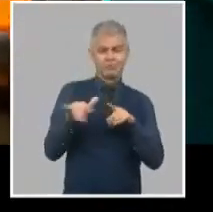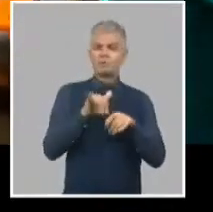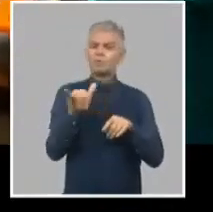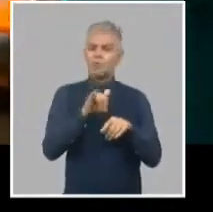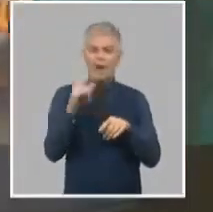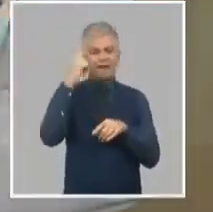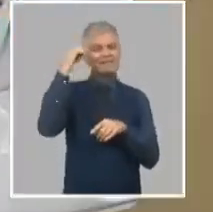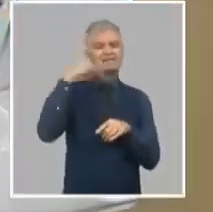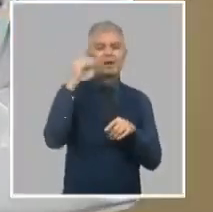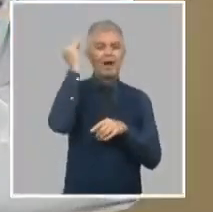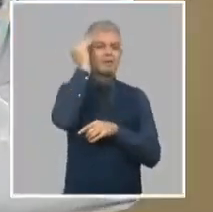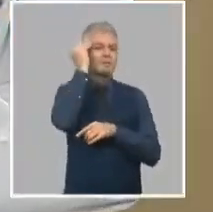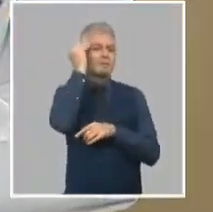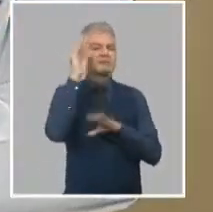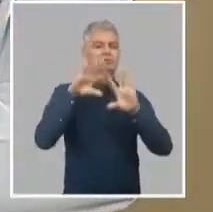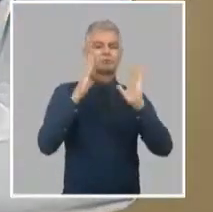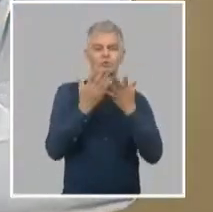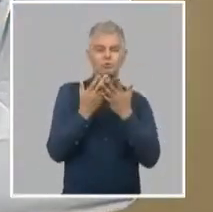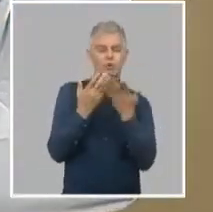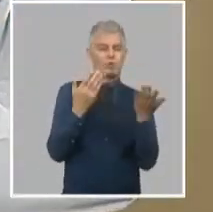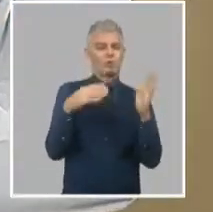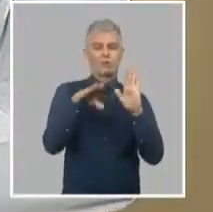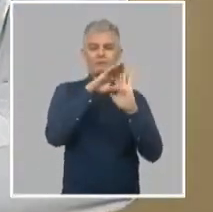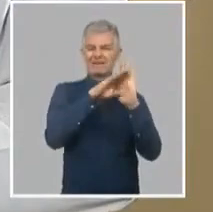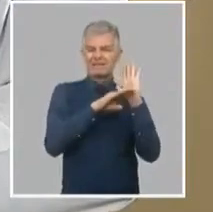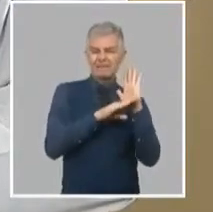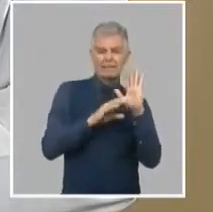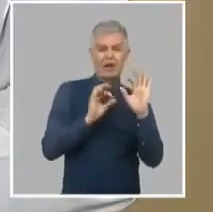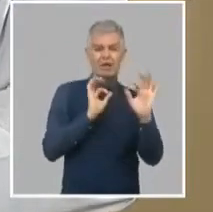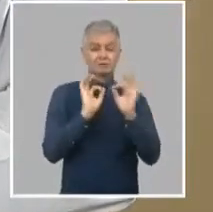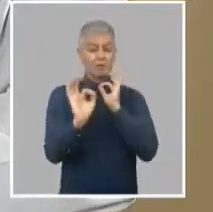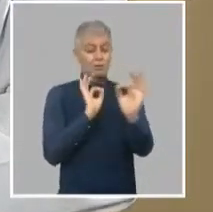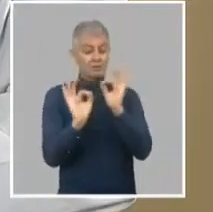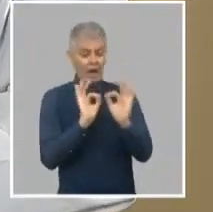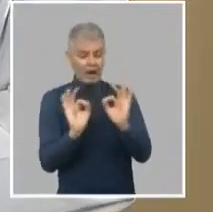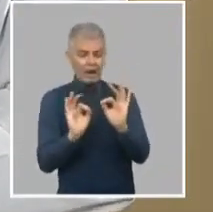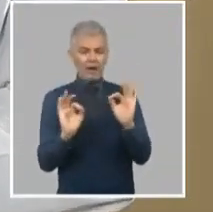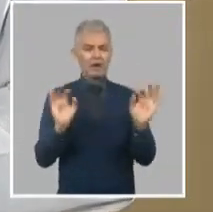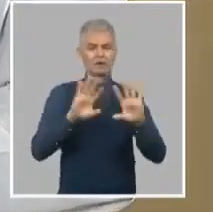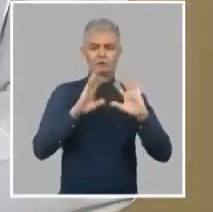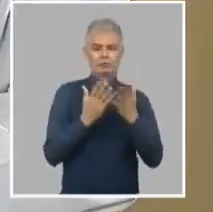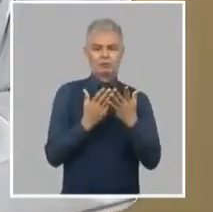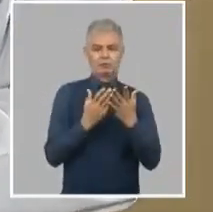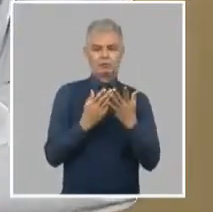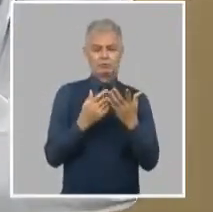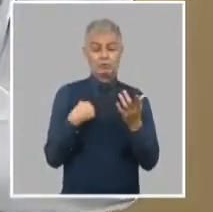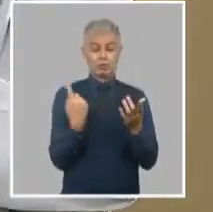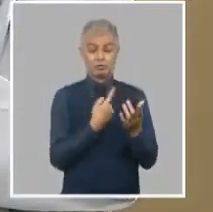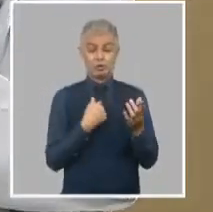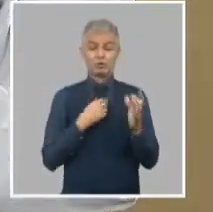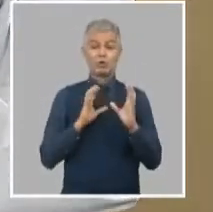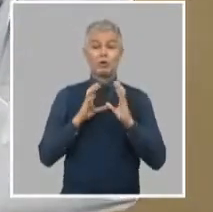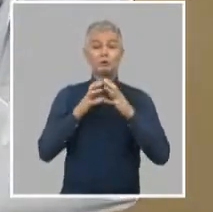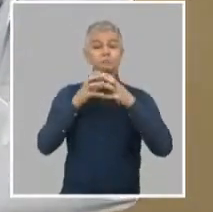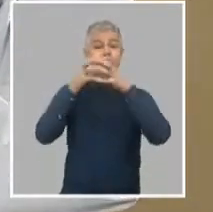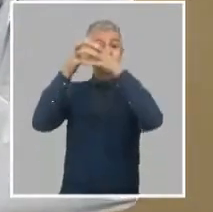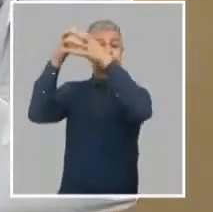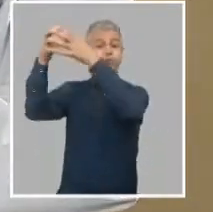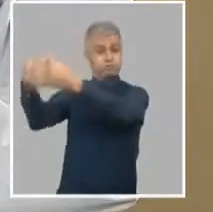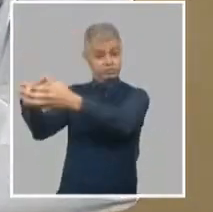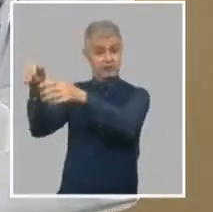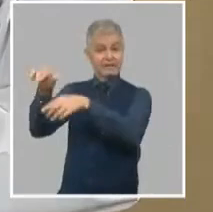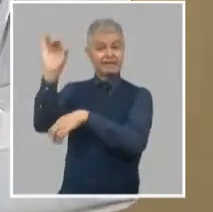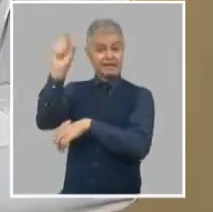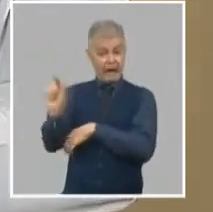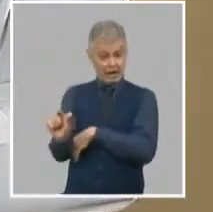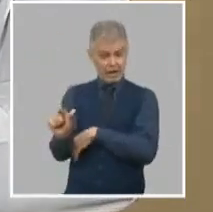bioseguridad y experiencia. Y eso fue lo que tratamos de transmitir allí cuando fuimos a Italia, que prácticamente